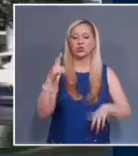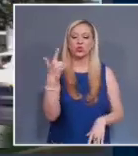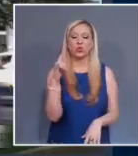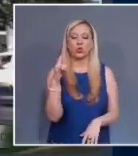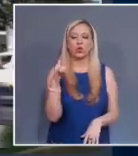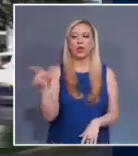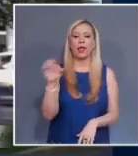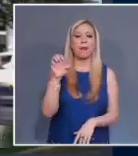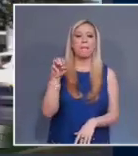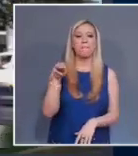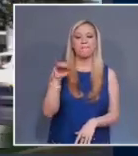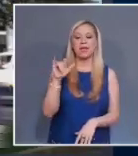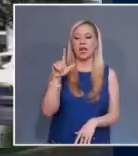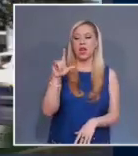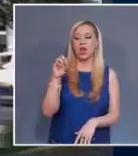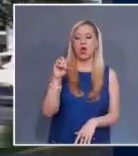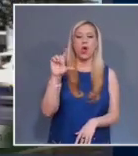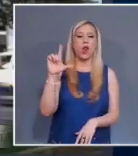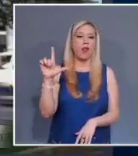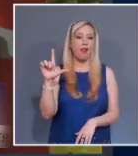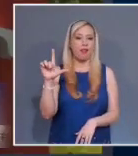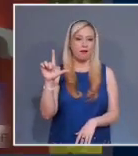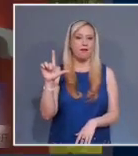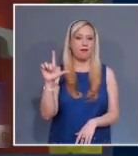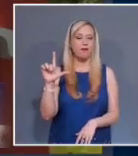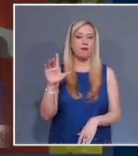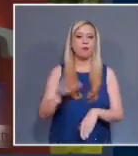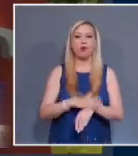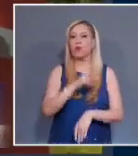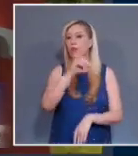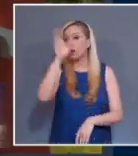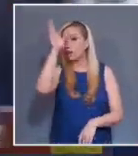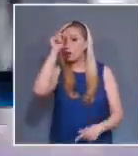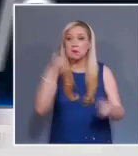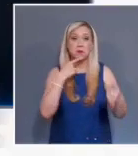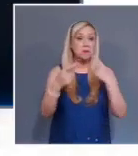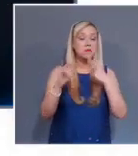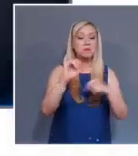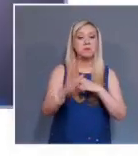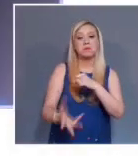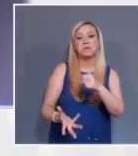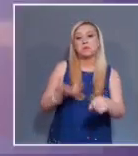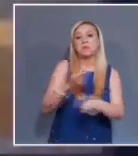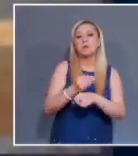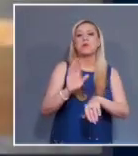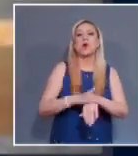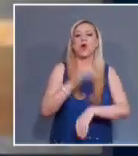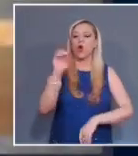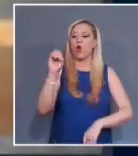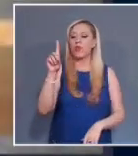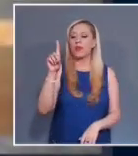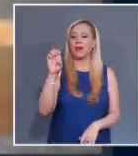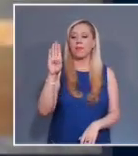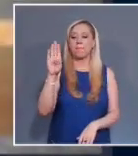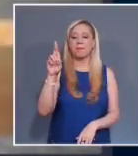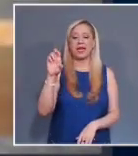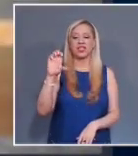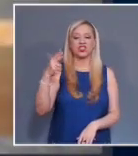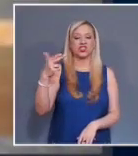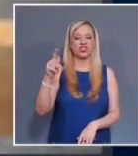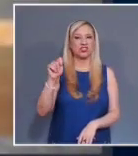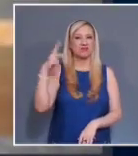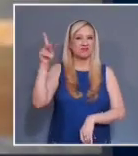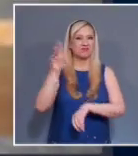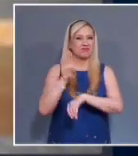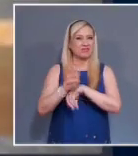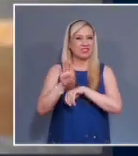se encuentran a punto de materializar un acuerdo reparatorio en el caso Odebrecht. La consejera presidenta del